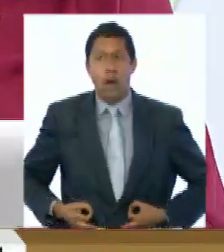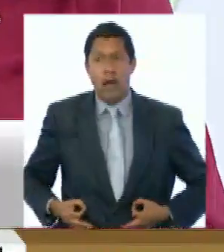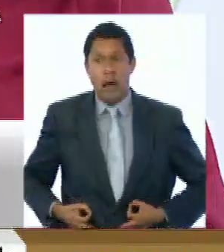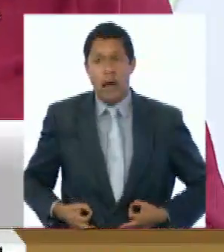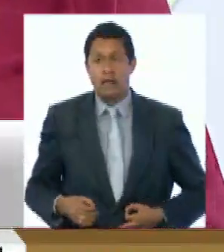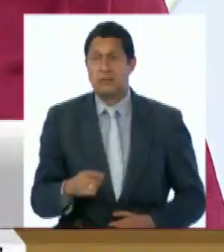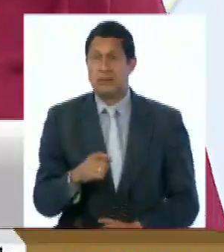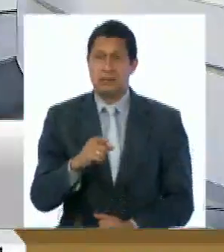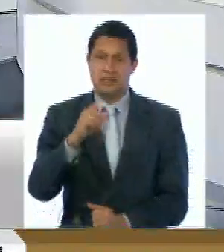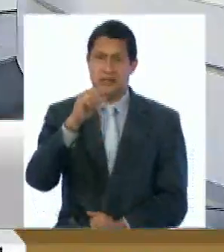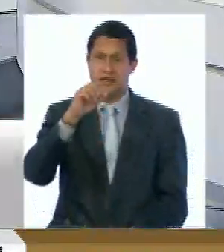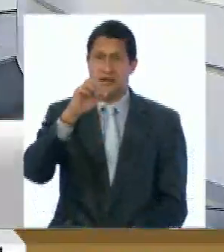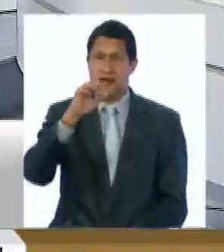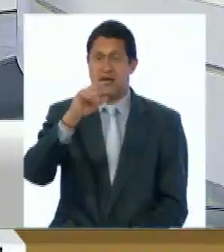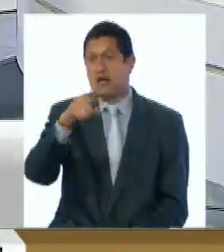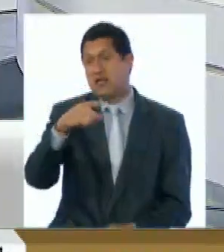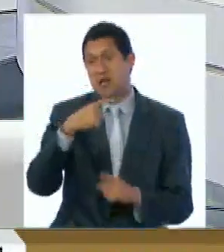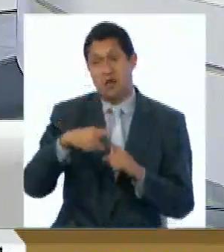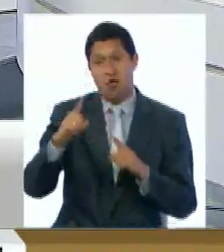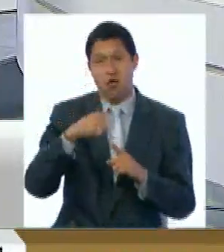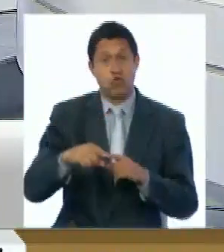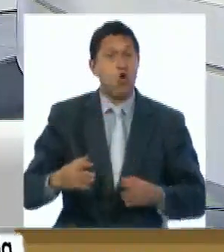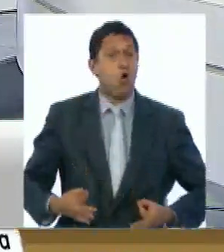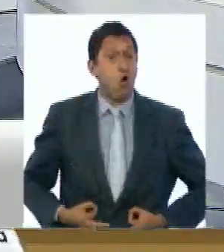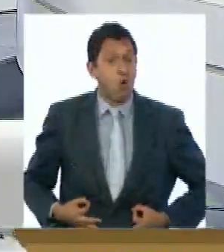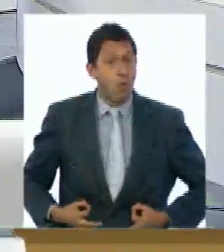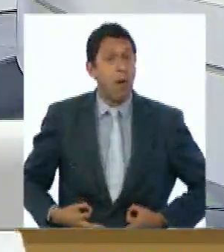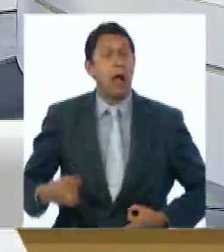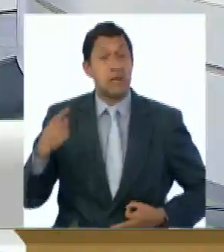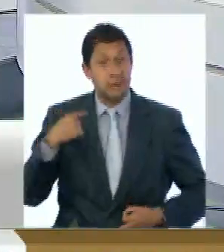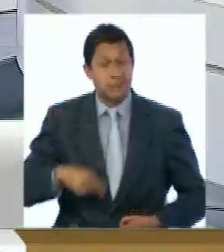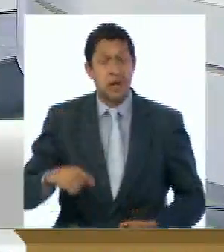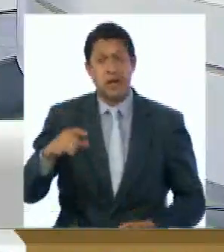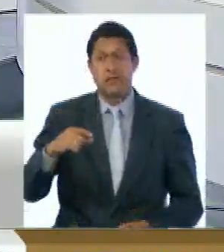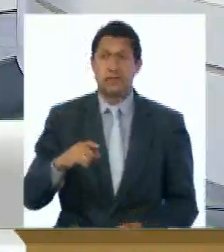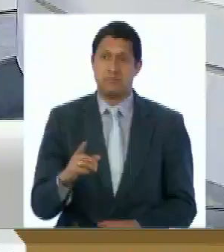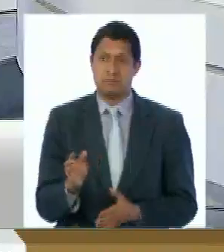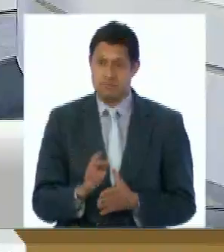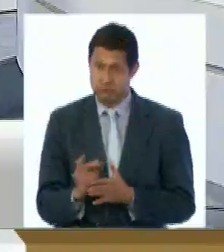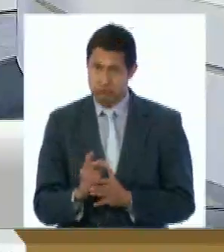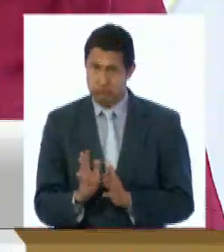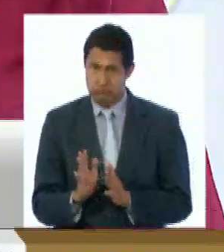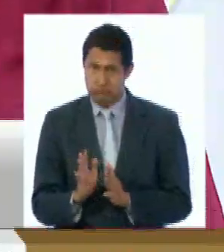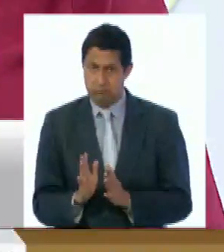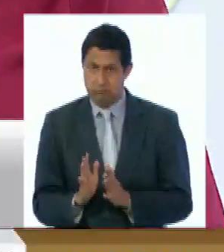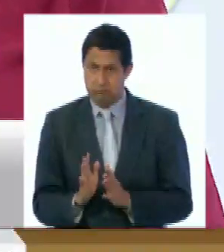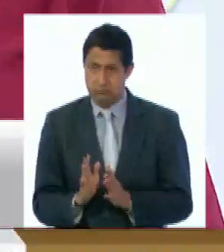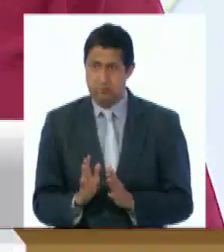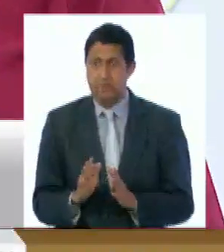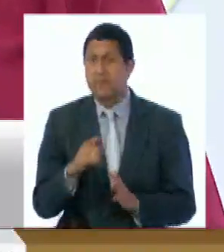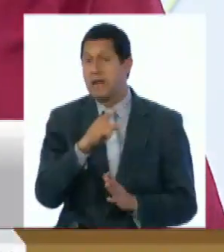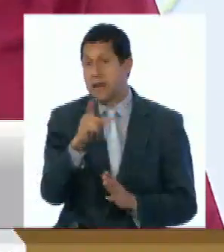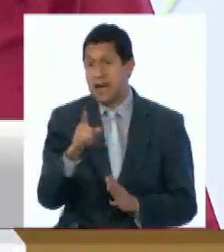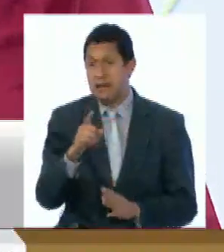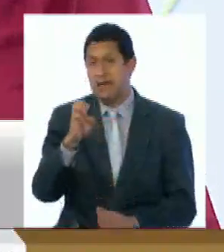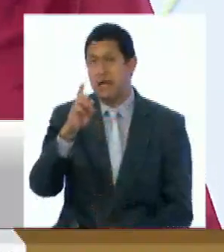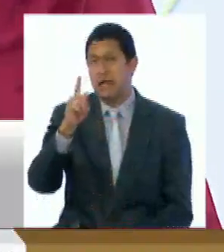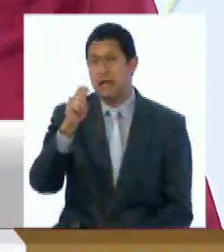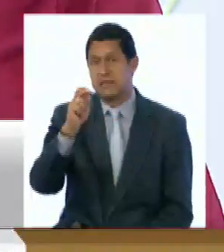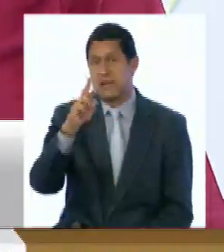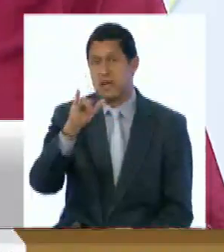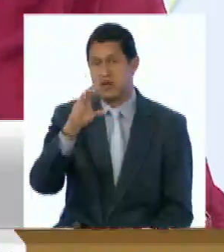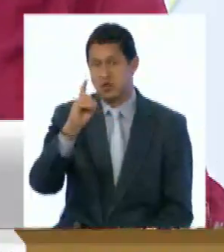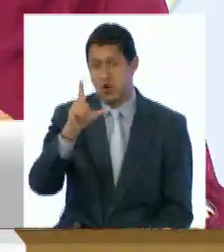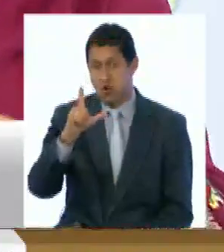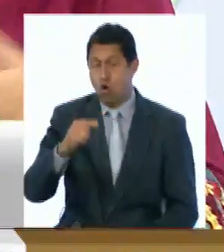fchi lh son la gonadotropina o sustancias que vienen de la hipófisis actúan sobre los ovarios ok el extravió lo produce el